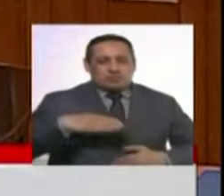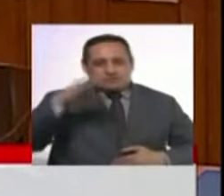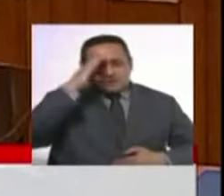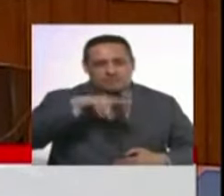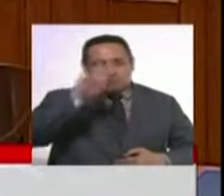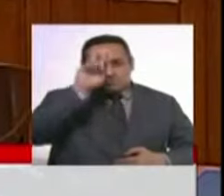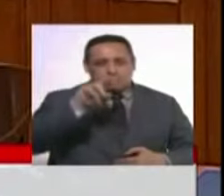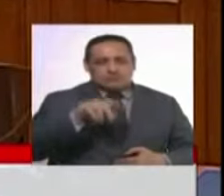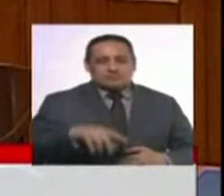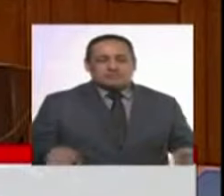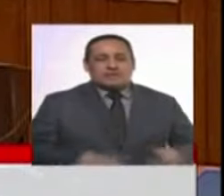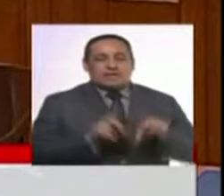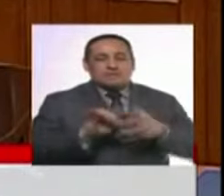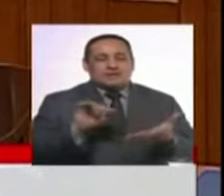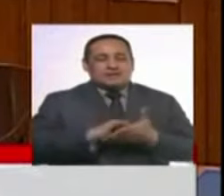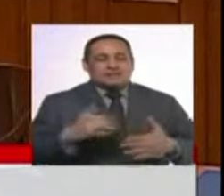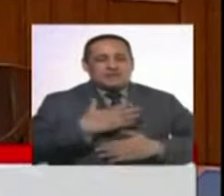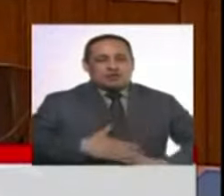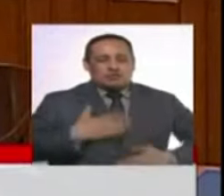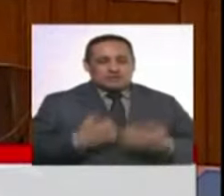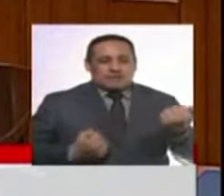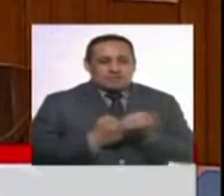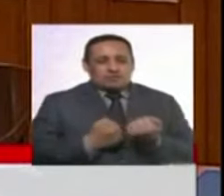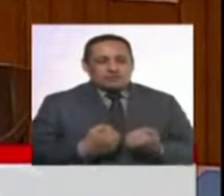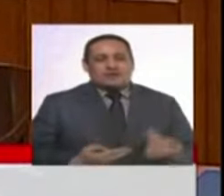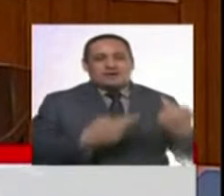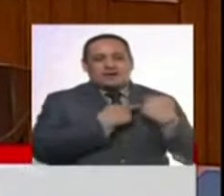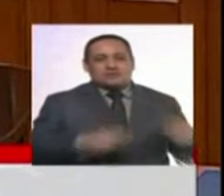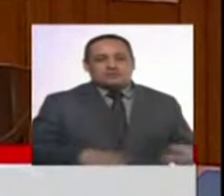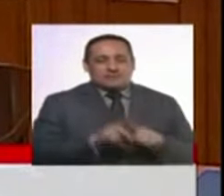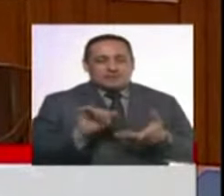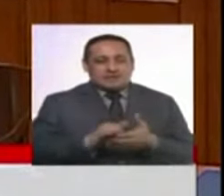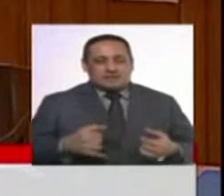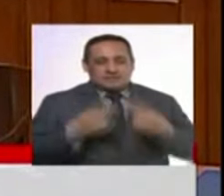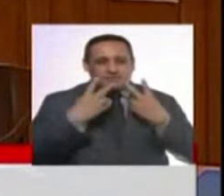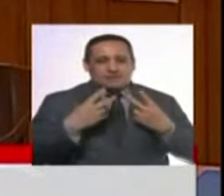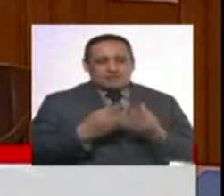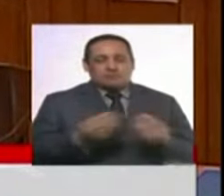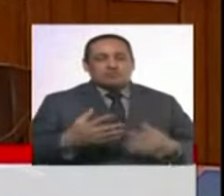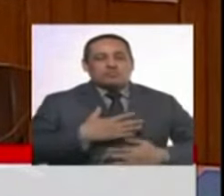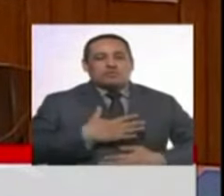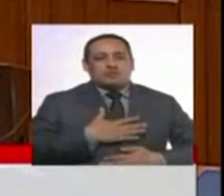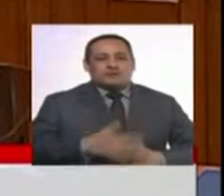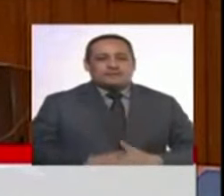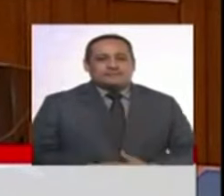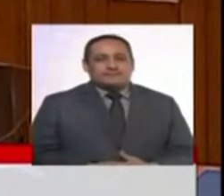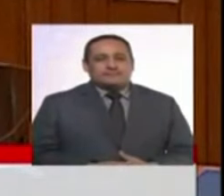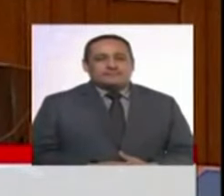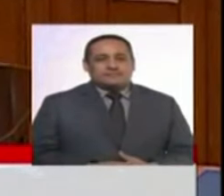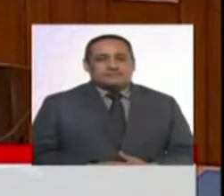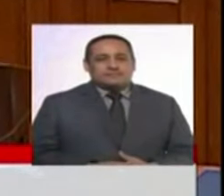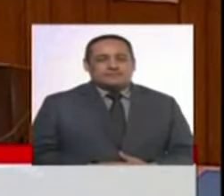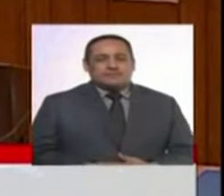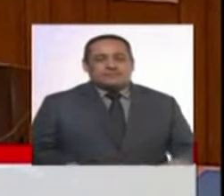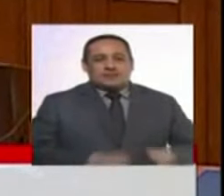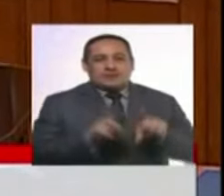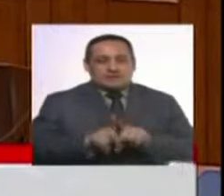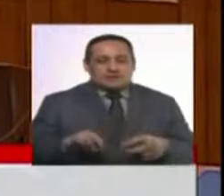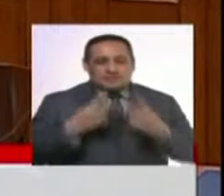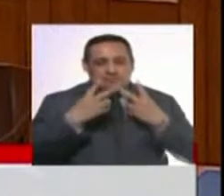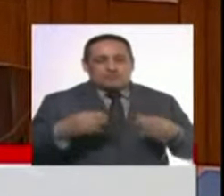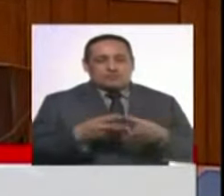Nacional de Perú gozan del respaldo en el sector a mi cargo del alto mando y el mío propio respecto